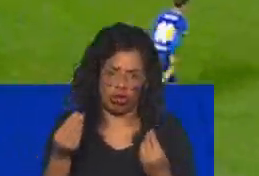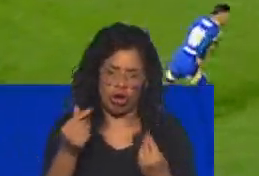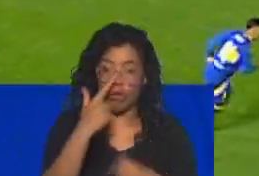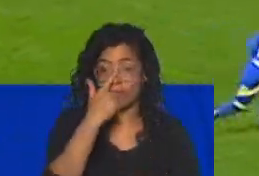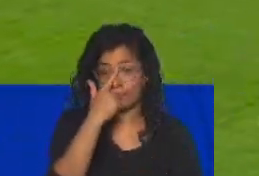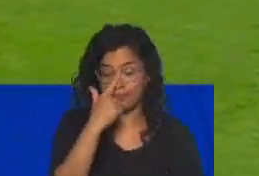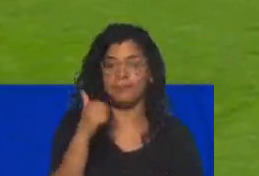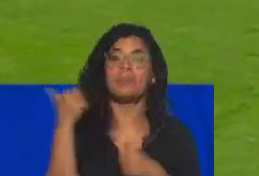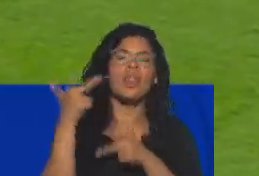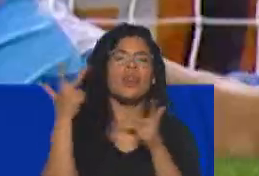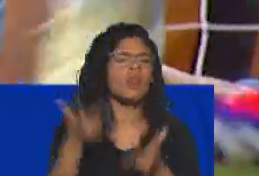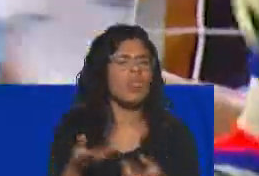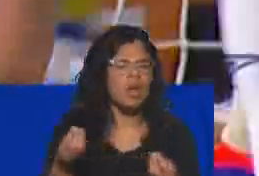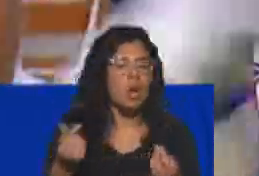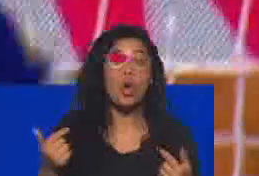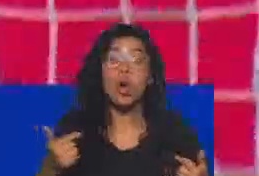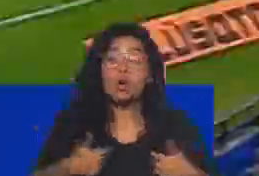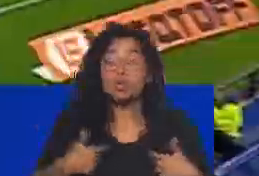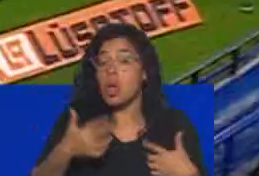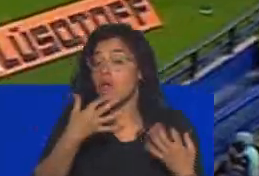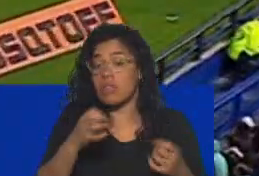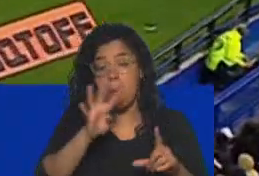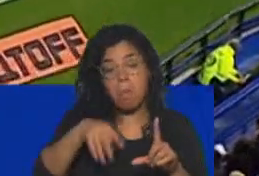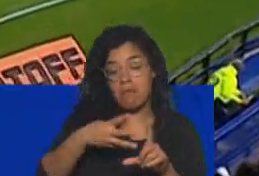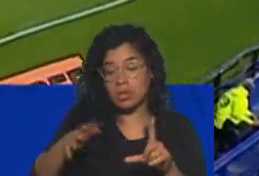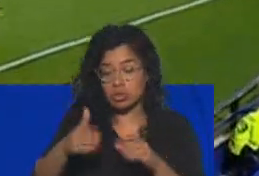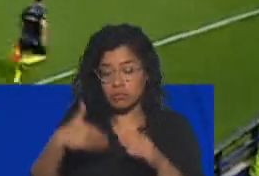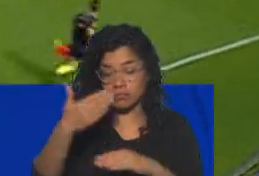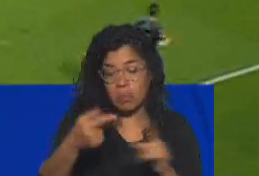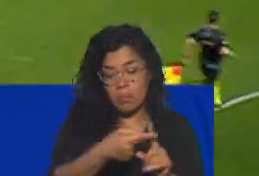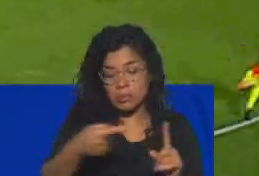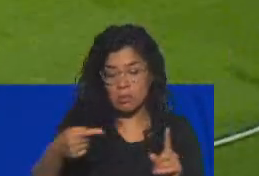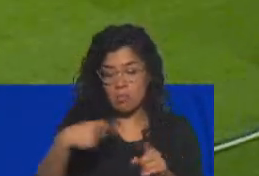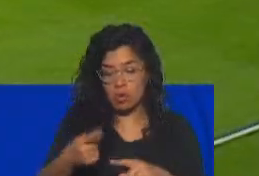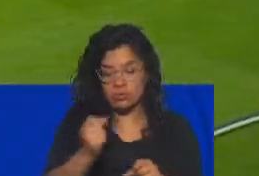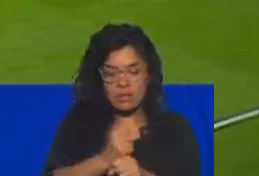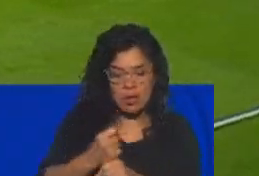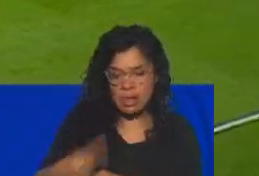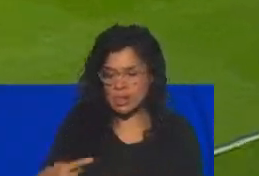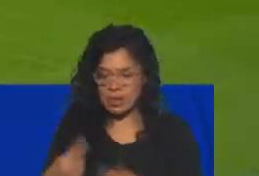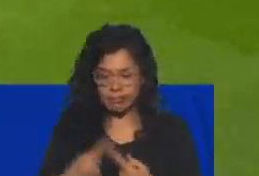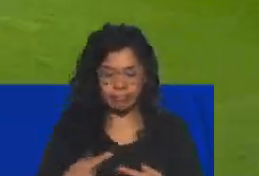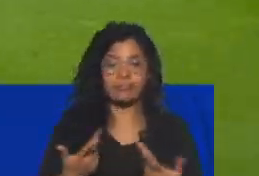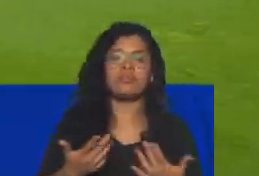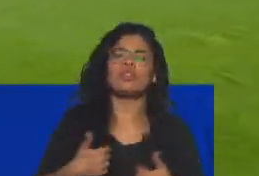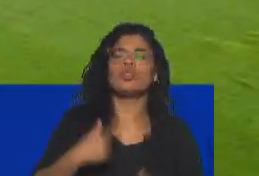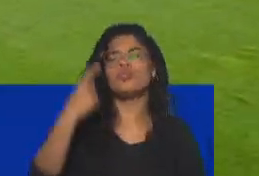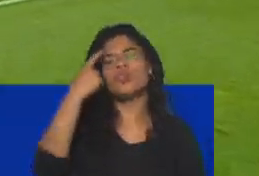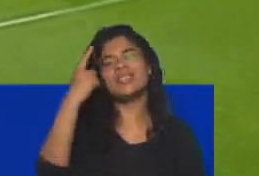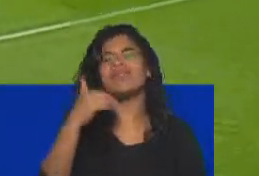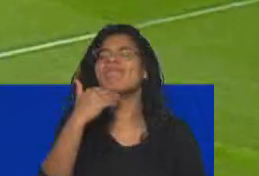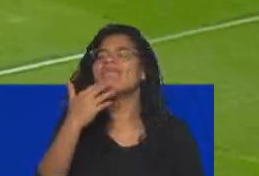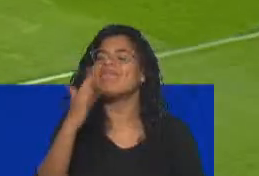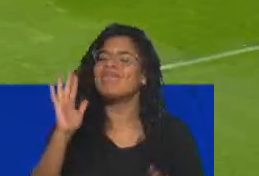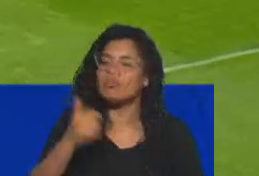agregó, no, yo estoy planificando lo que será la próxima semana de trabajo. Yo creo que puede tener que ver, Ale, en la lectura, si es que es verdad,